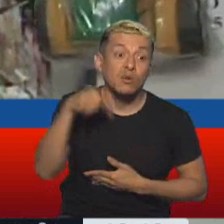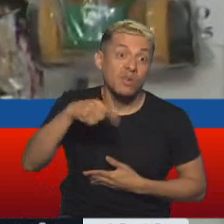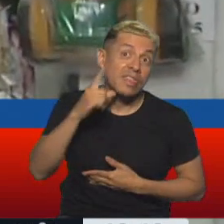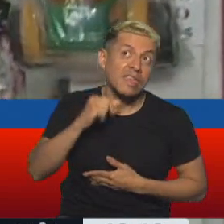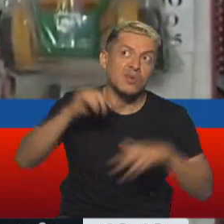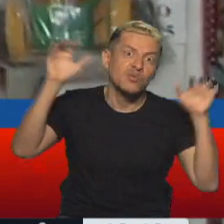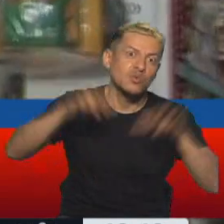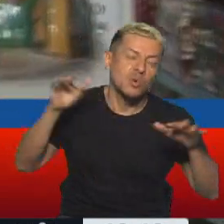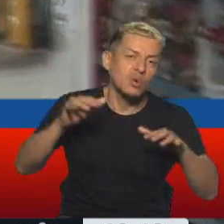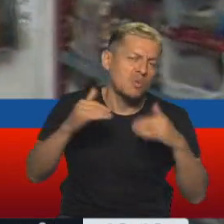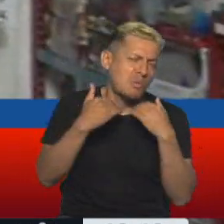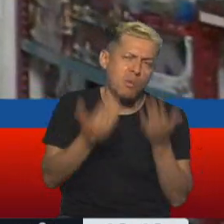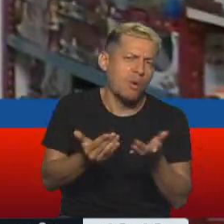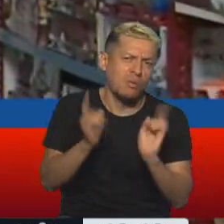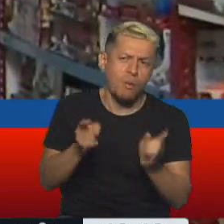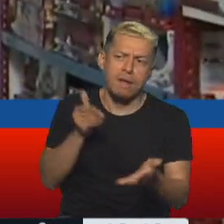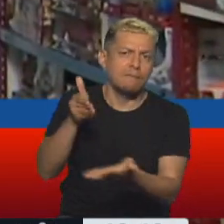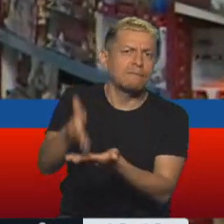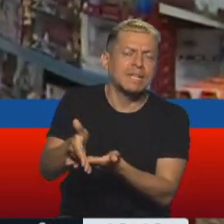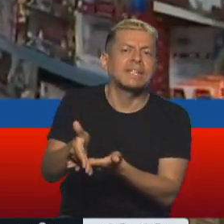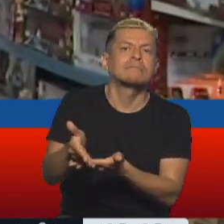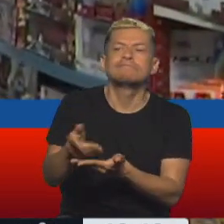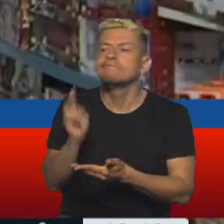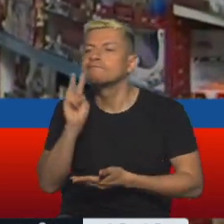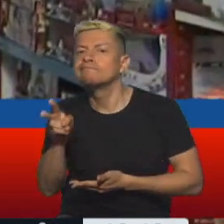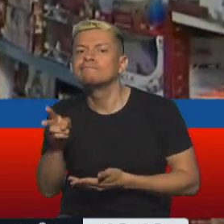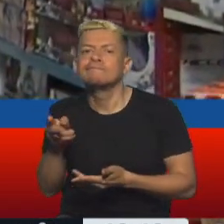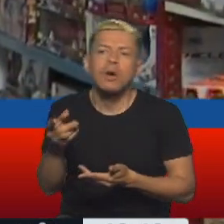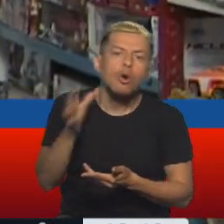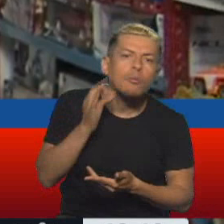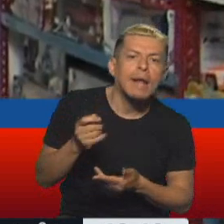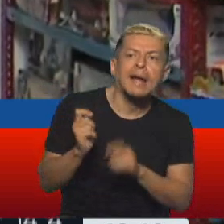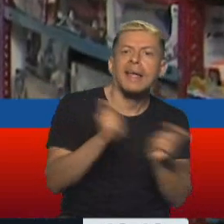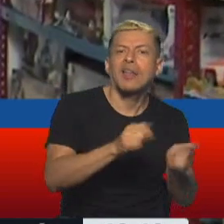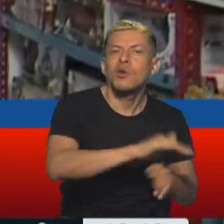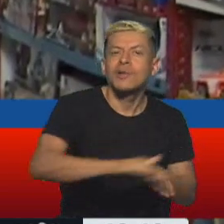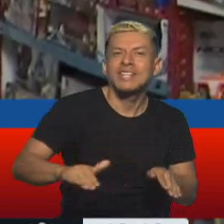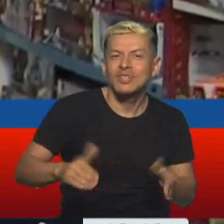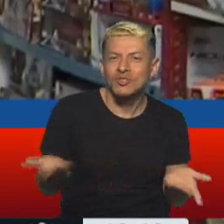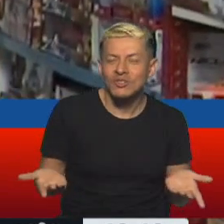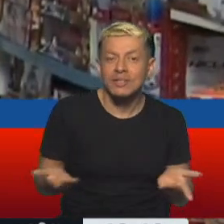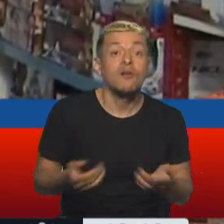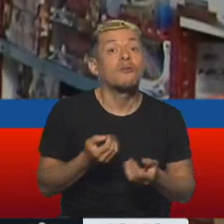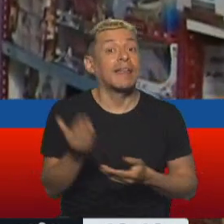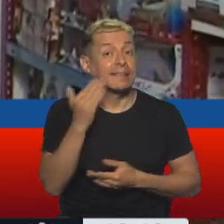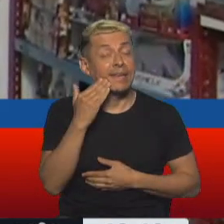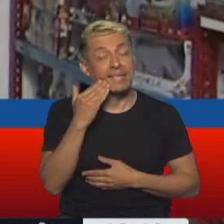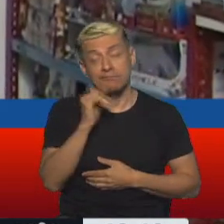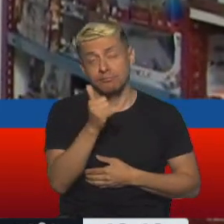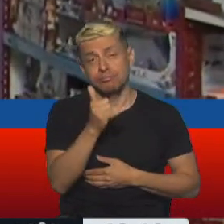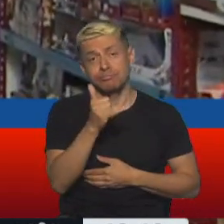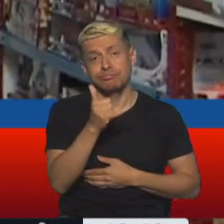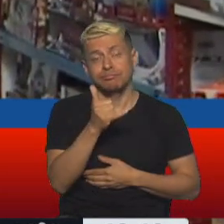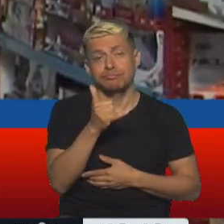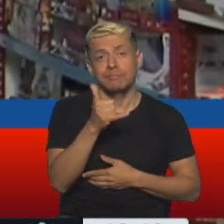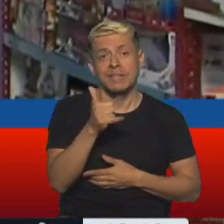no importó, y te viniste aquí a la juguetería a acercarte para comprar un regalo. Sí, buenas tardes. La realidad que estamos buscando